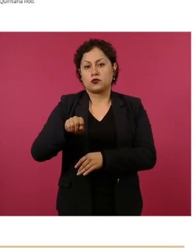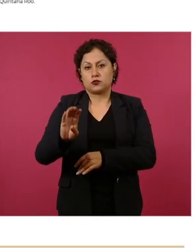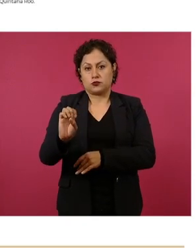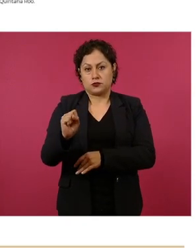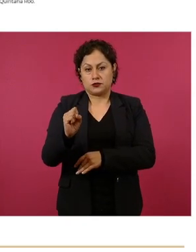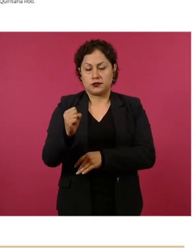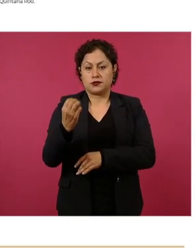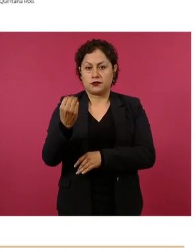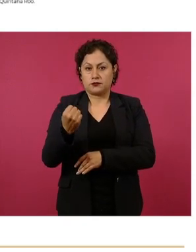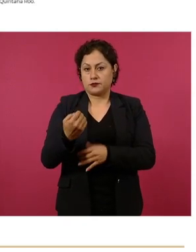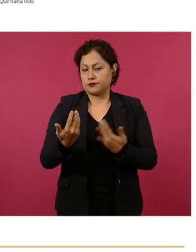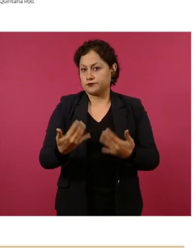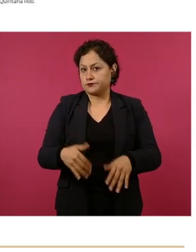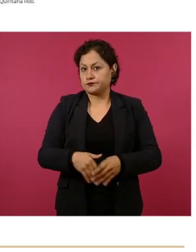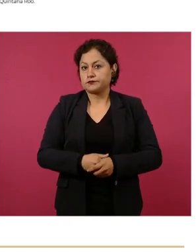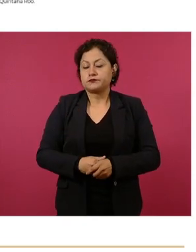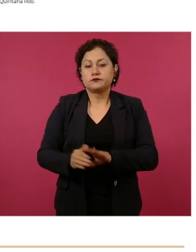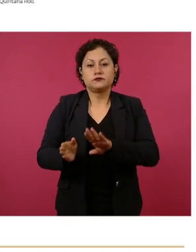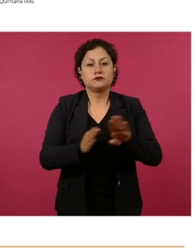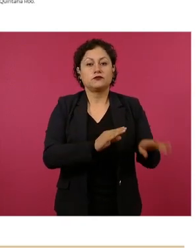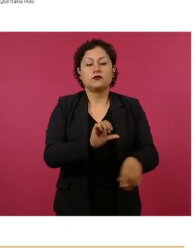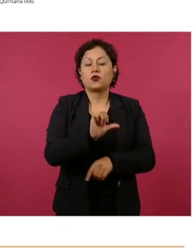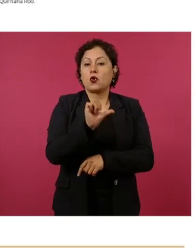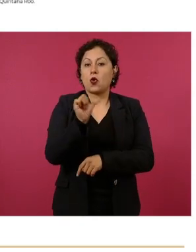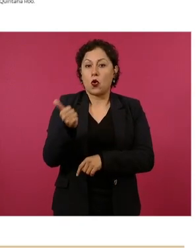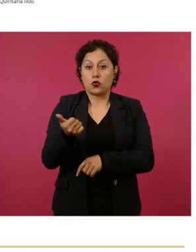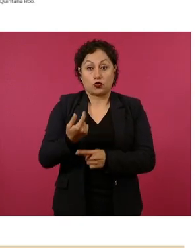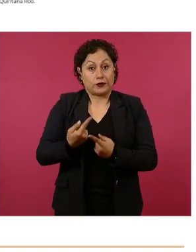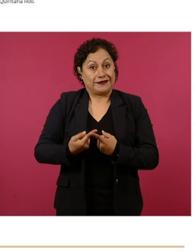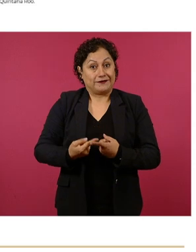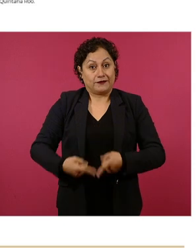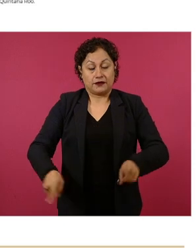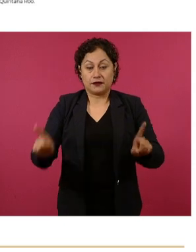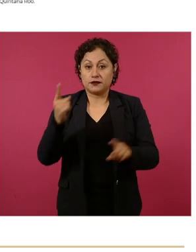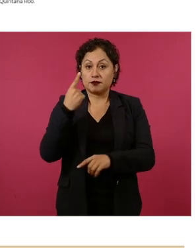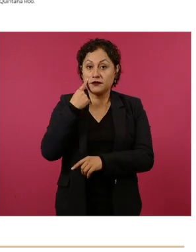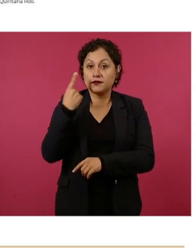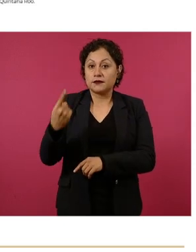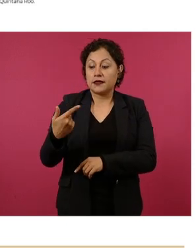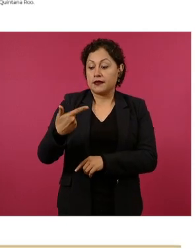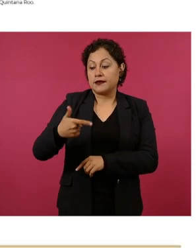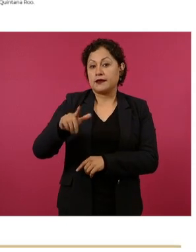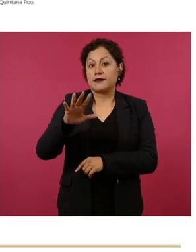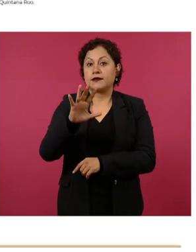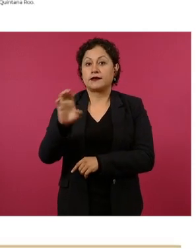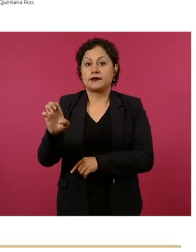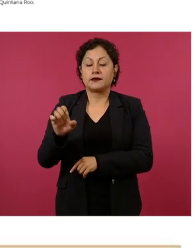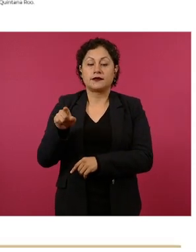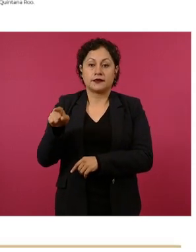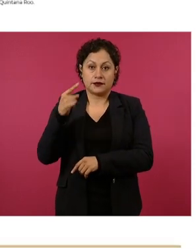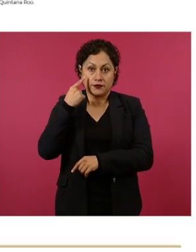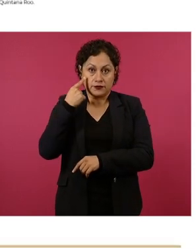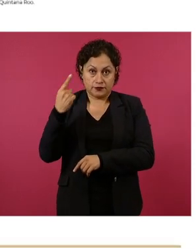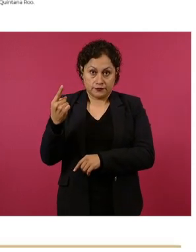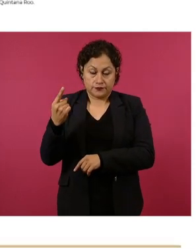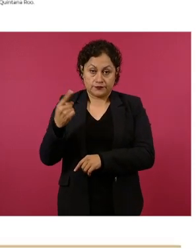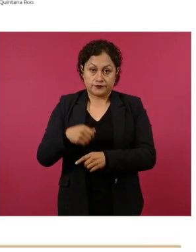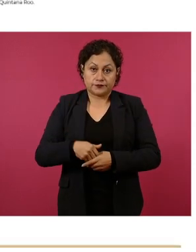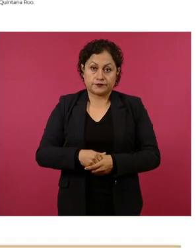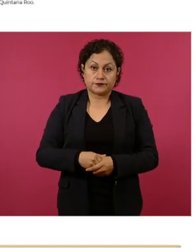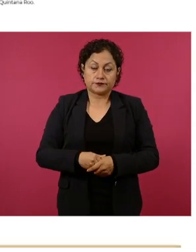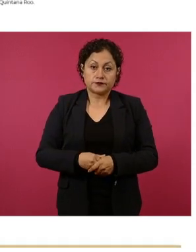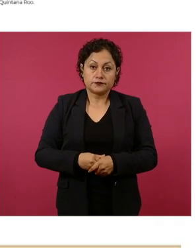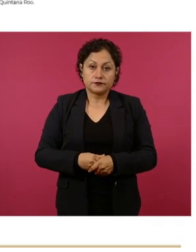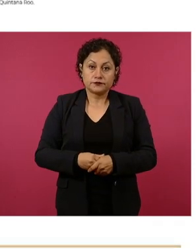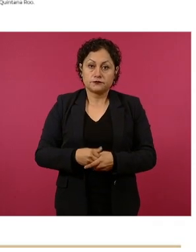4 pesos con 69 centavos. En contraste, por ejemplo, tenemos nada más y nada menos que G500 sin final SADCB.